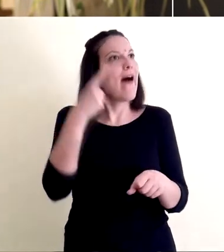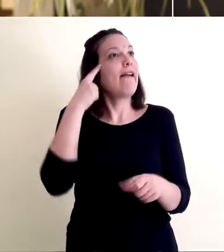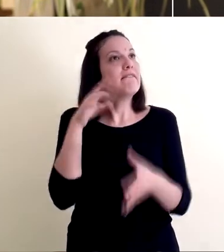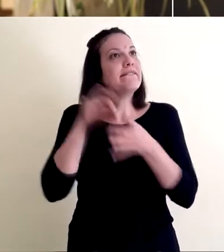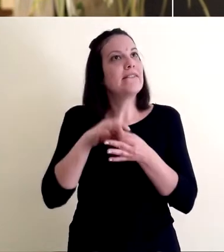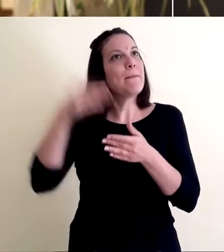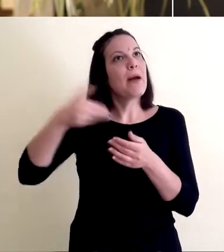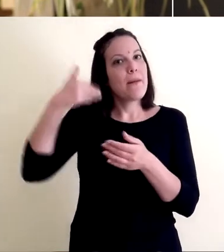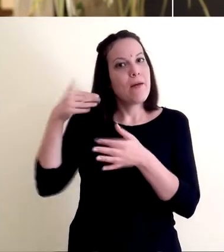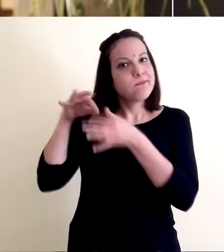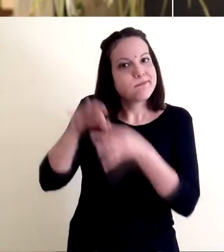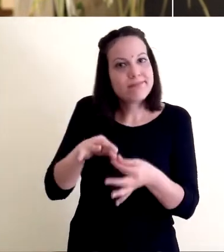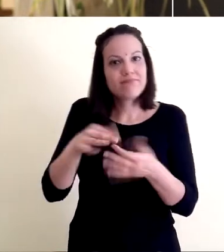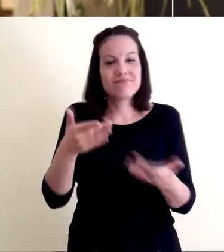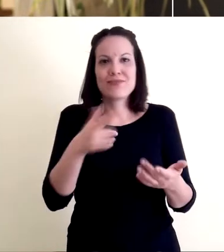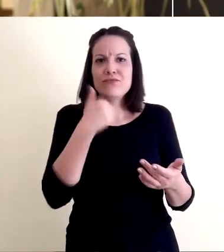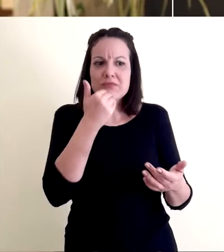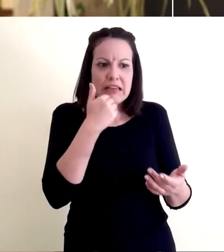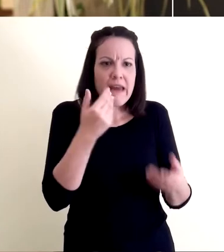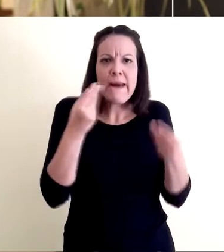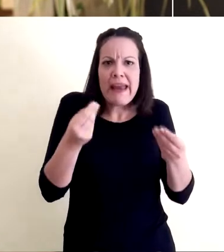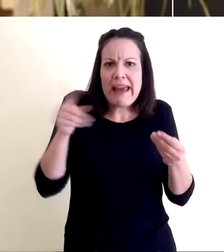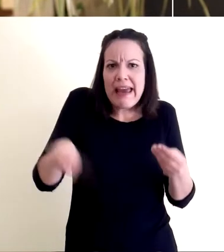que no se sabe qué es lo que se vivió, si va a